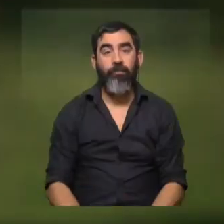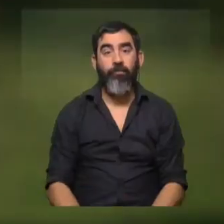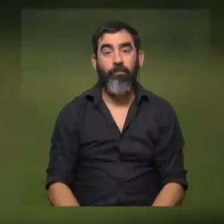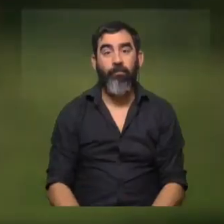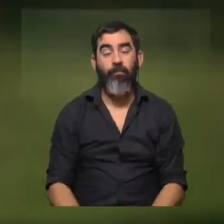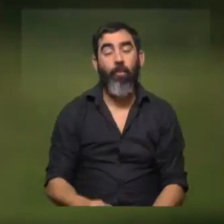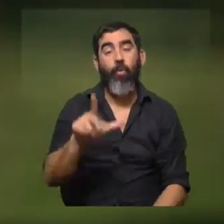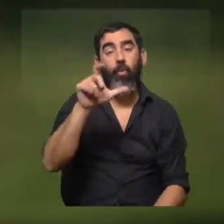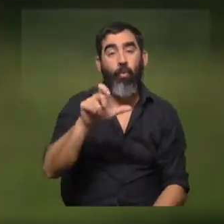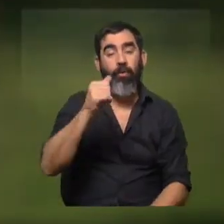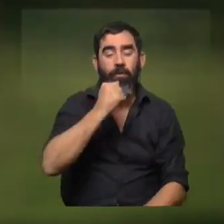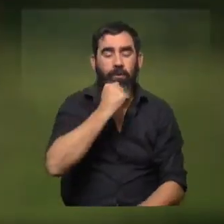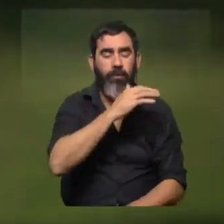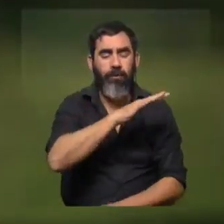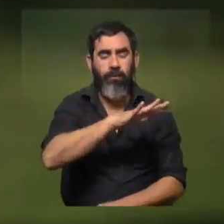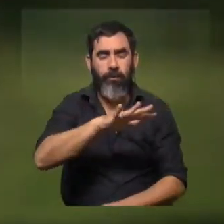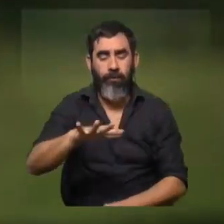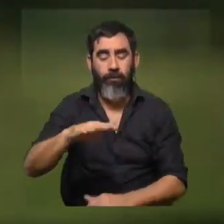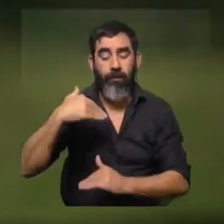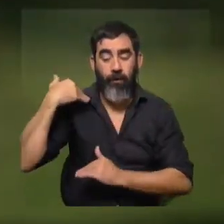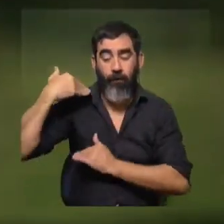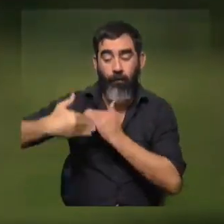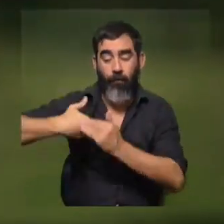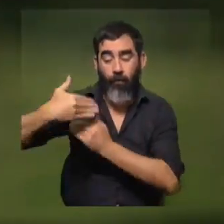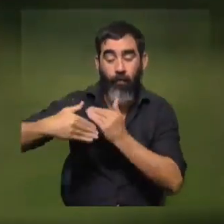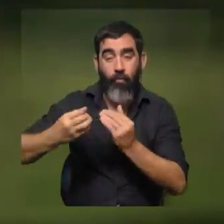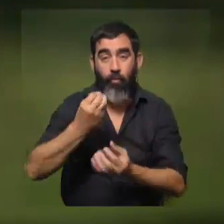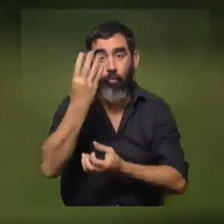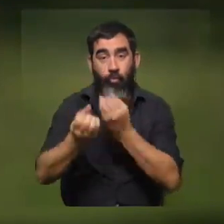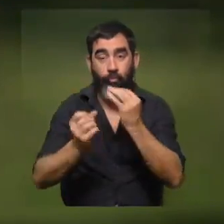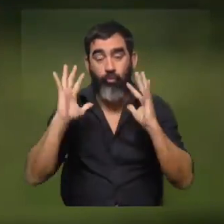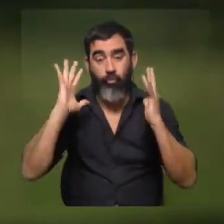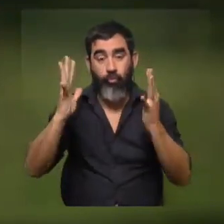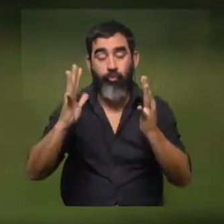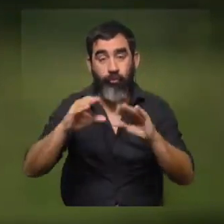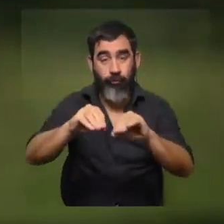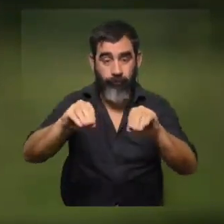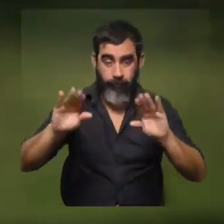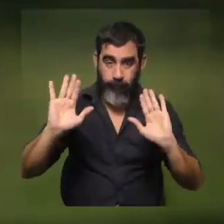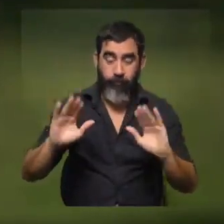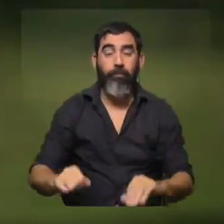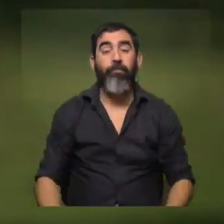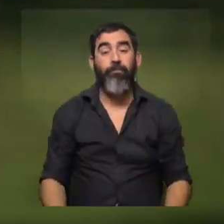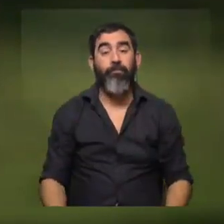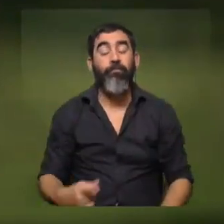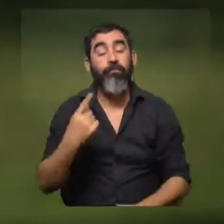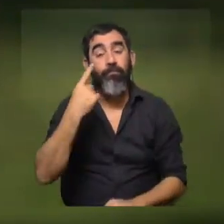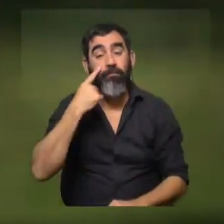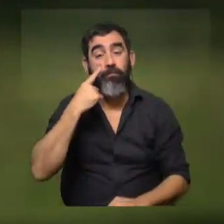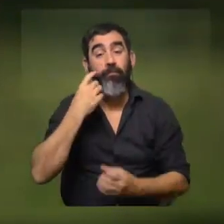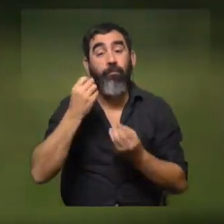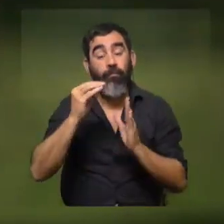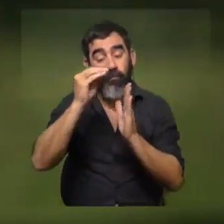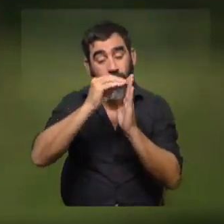Por supuesto que esa historia evolutiva de las plantas terrestres estamos hablando, se conocen por el registro